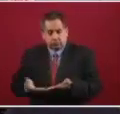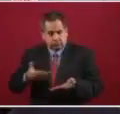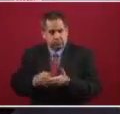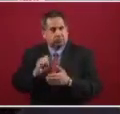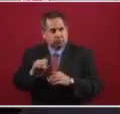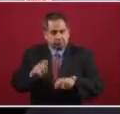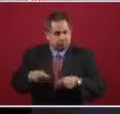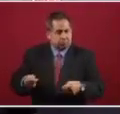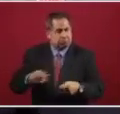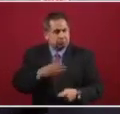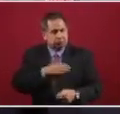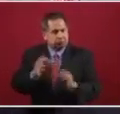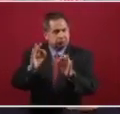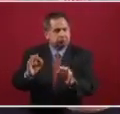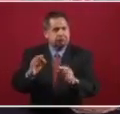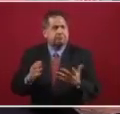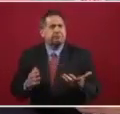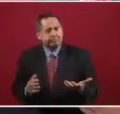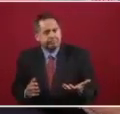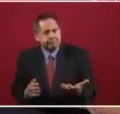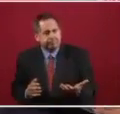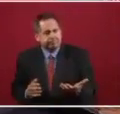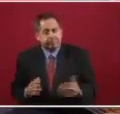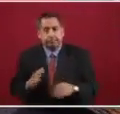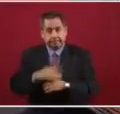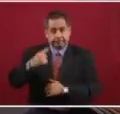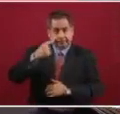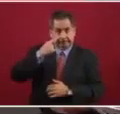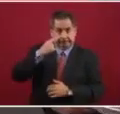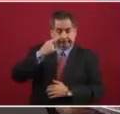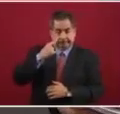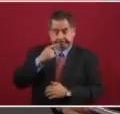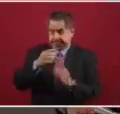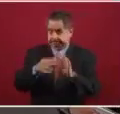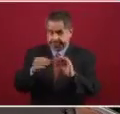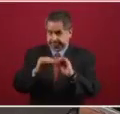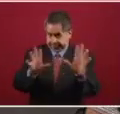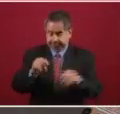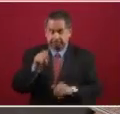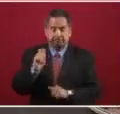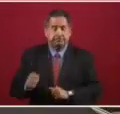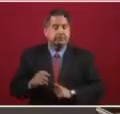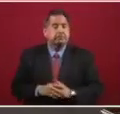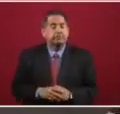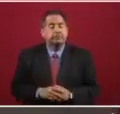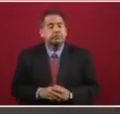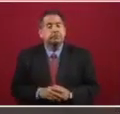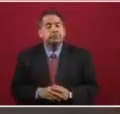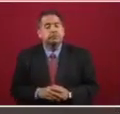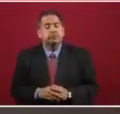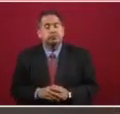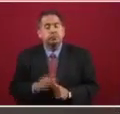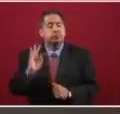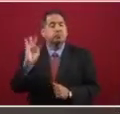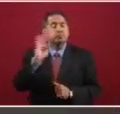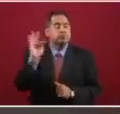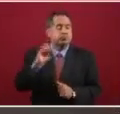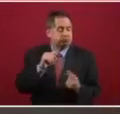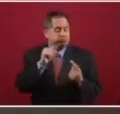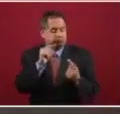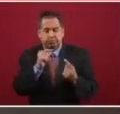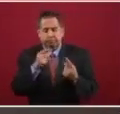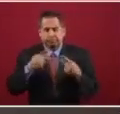No. Porque al final de cuentas, si se argumenta bien,